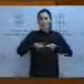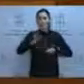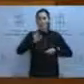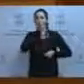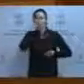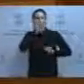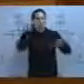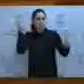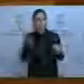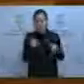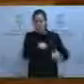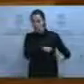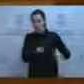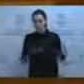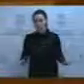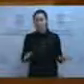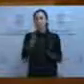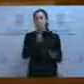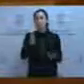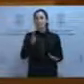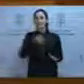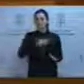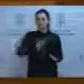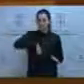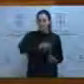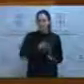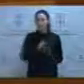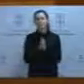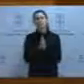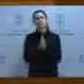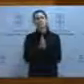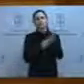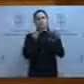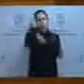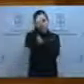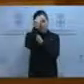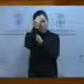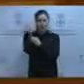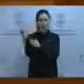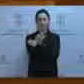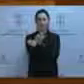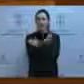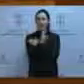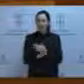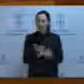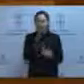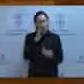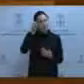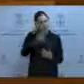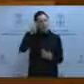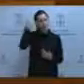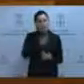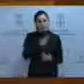nosotros, desde luego, desde el Partido Popular, y yo les invitaría a hacer ese ejercicio, merece tanto respeto y